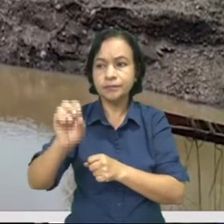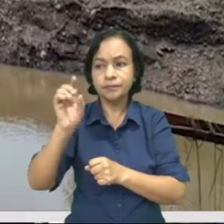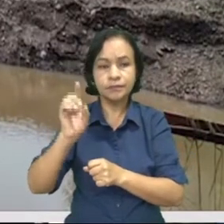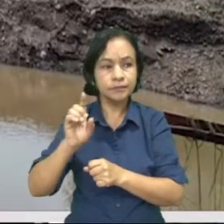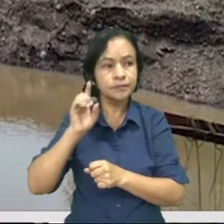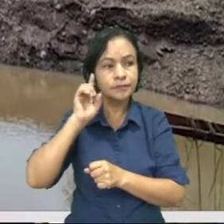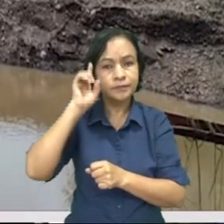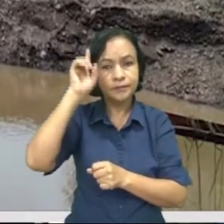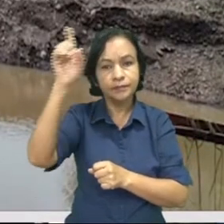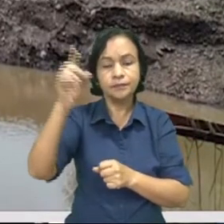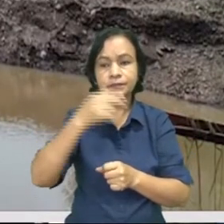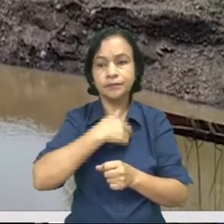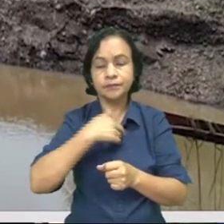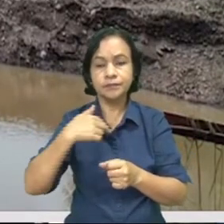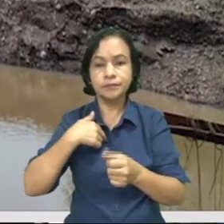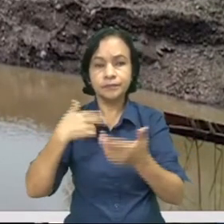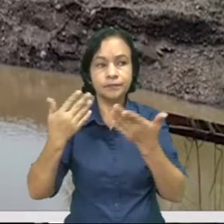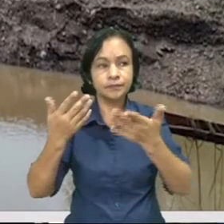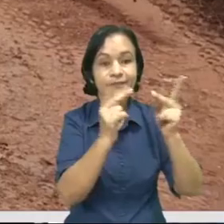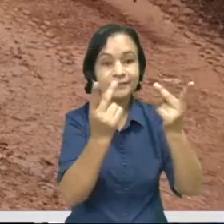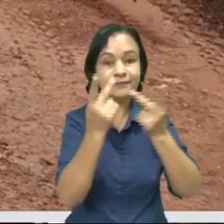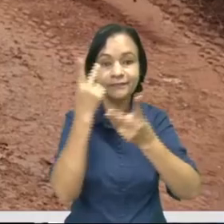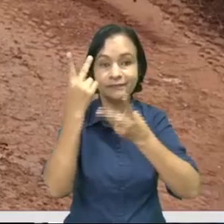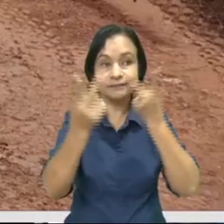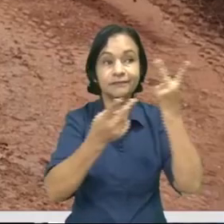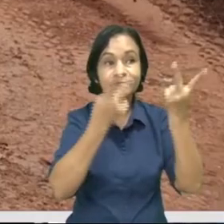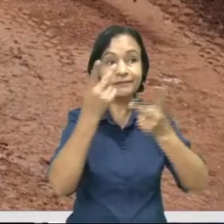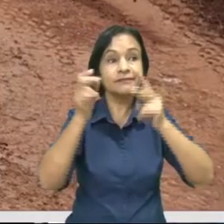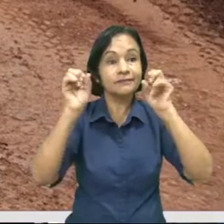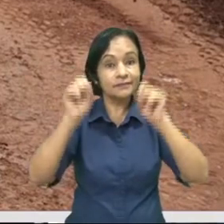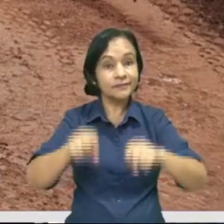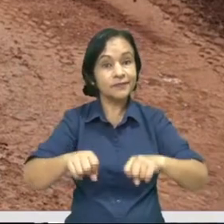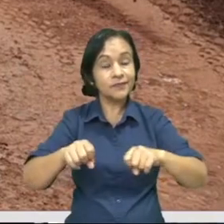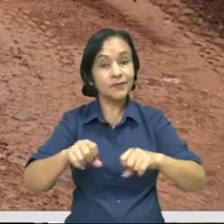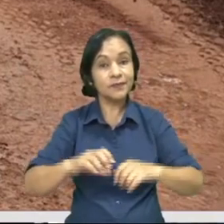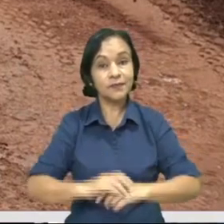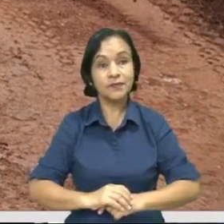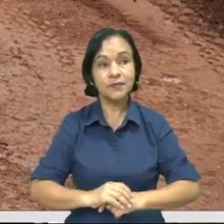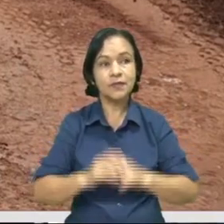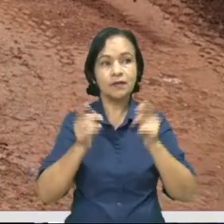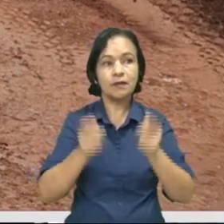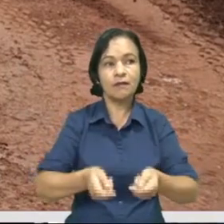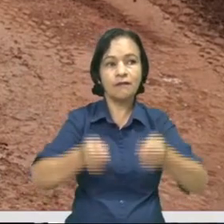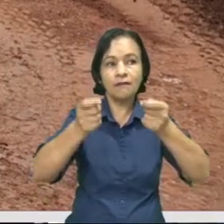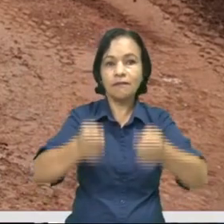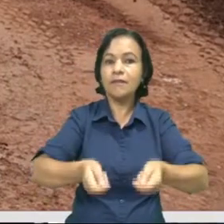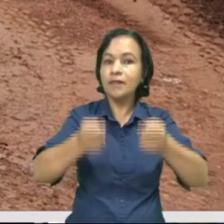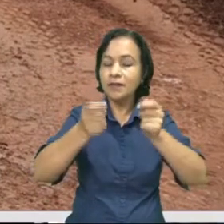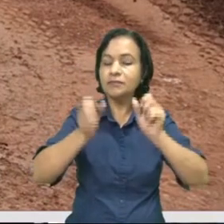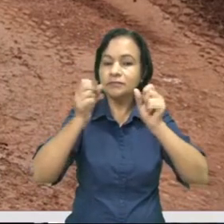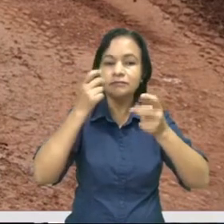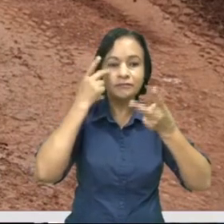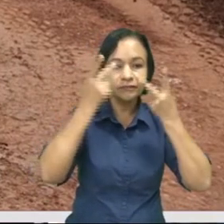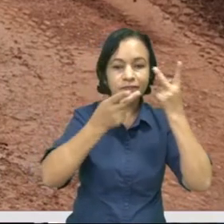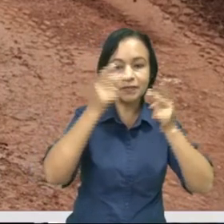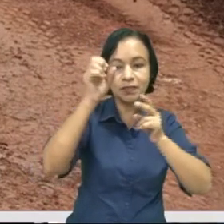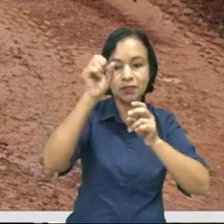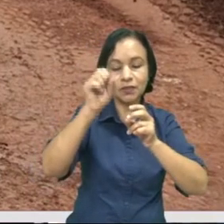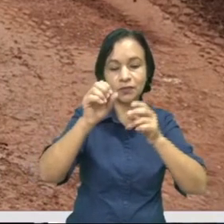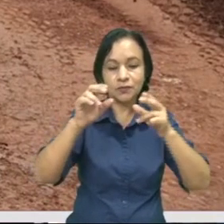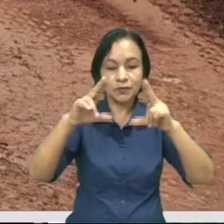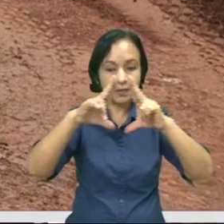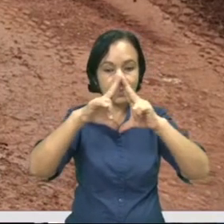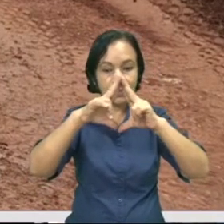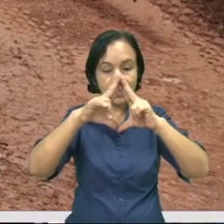avance en la construcción de la obra. Para Noticias 12, Luisa Centeno.